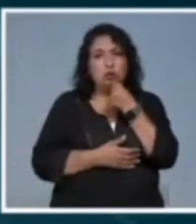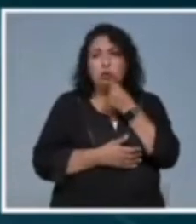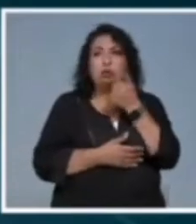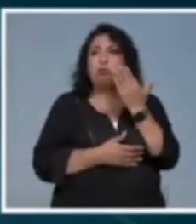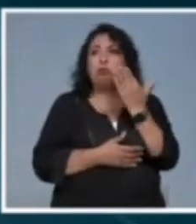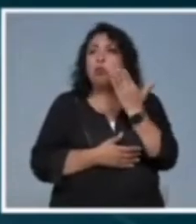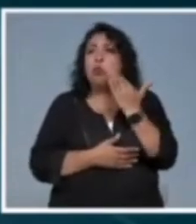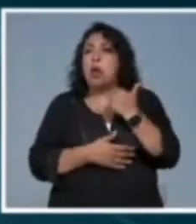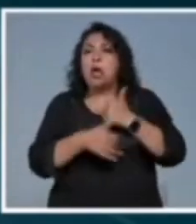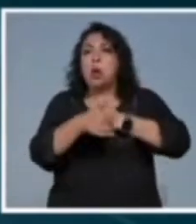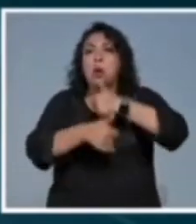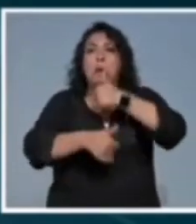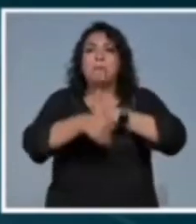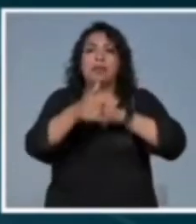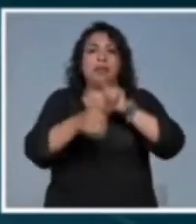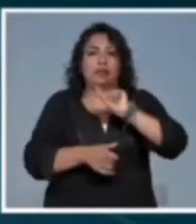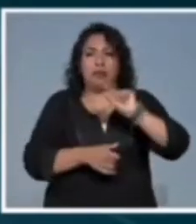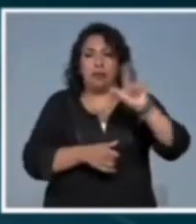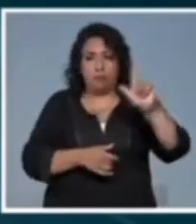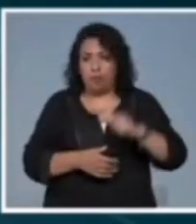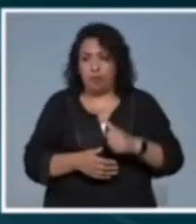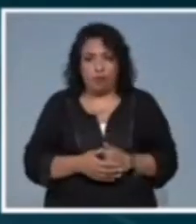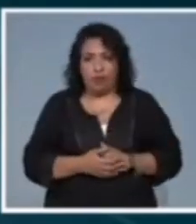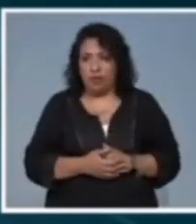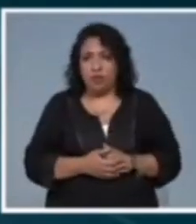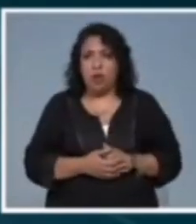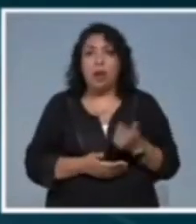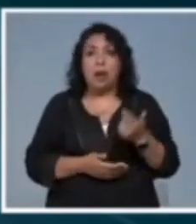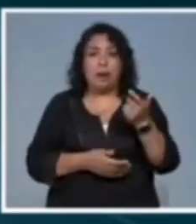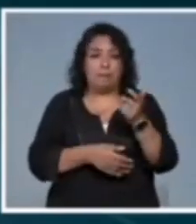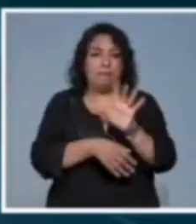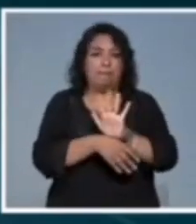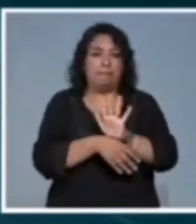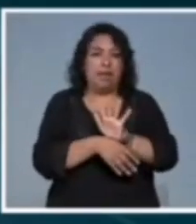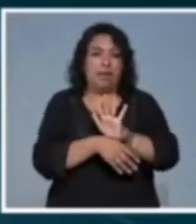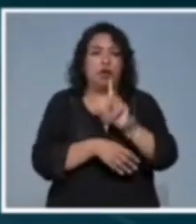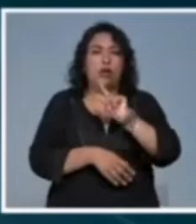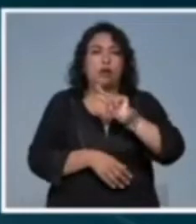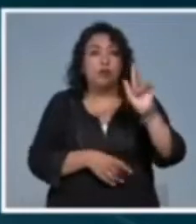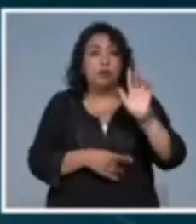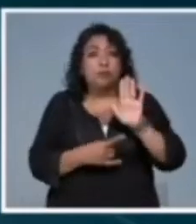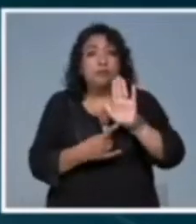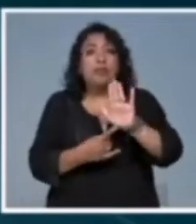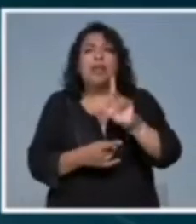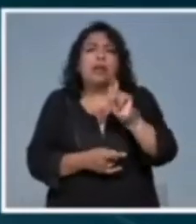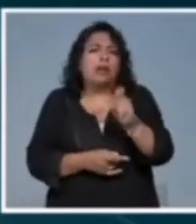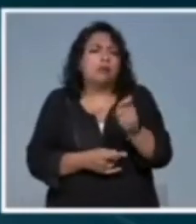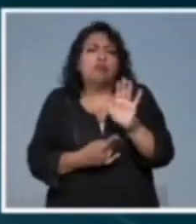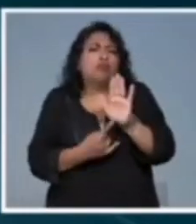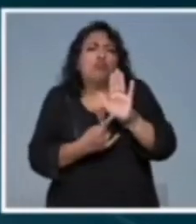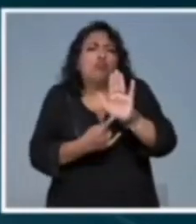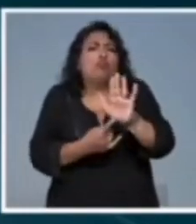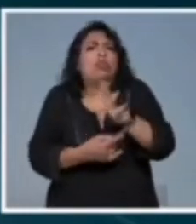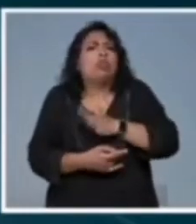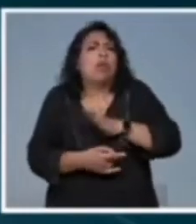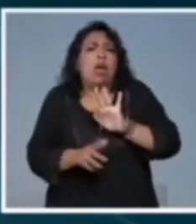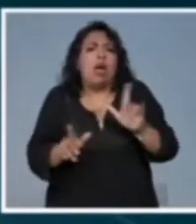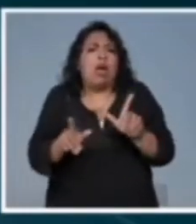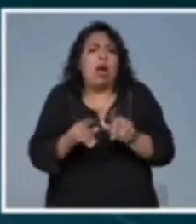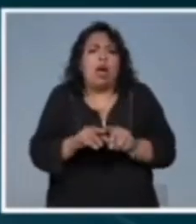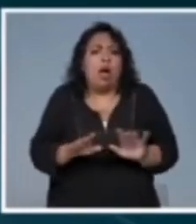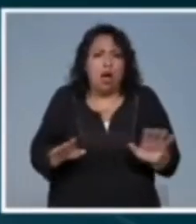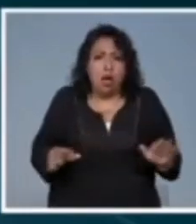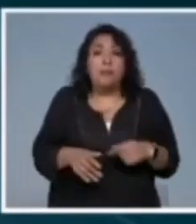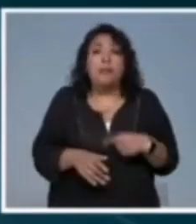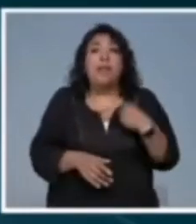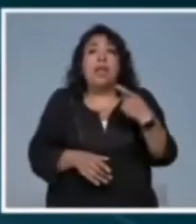hay competencia profesional. Las películas profesionales que se muestran son nada más como muestra y ya está.